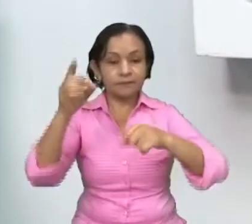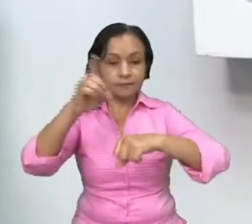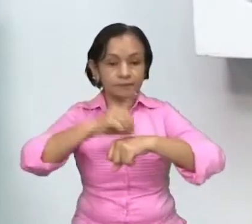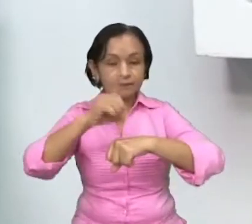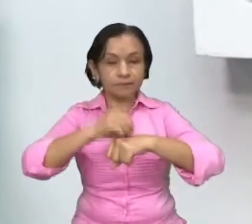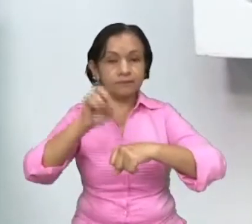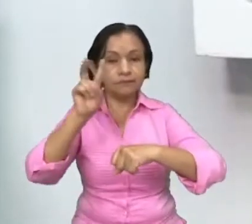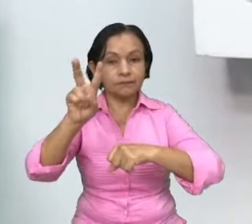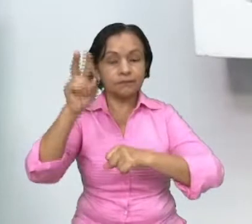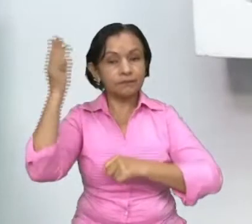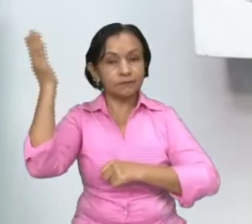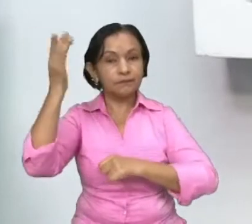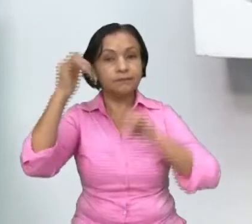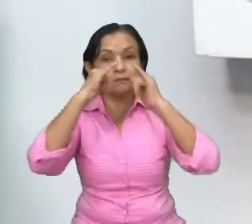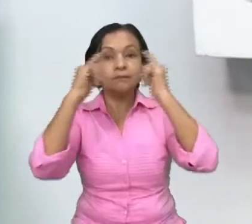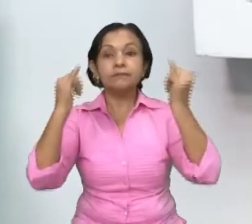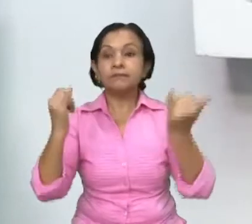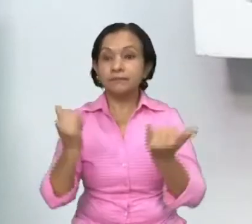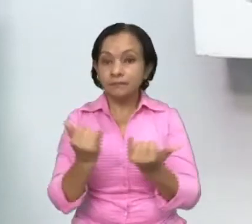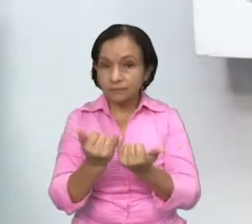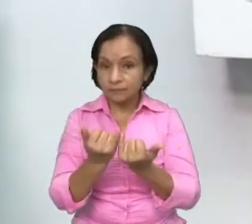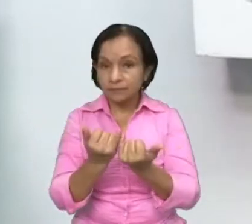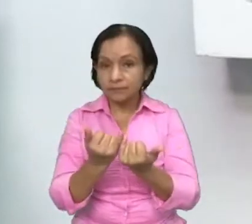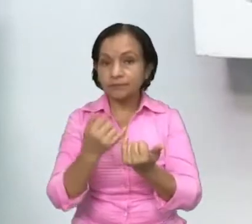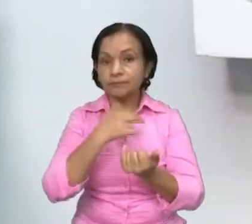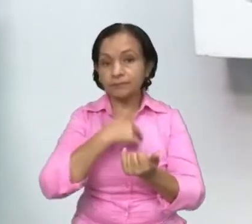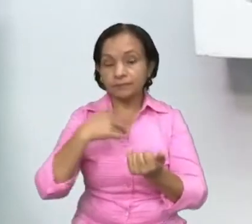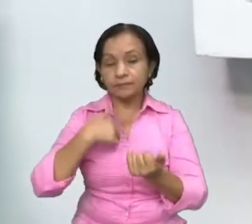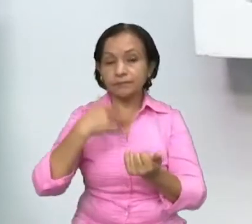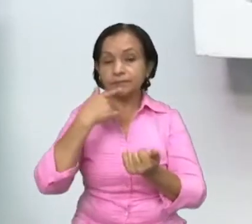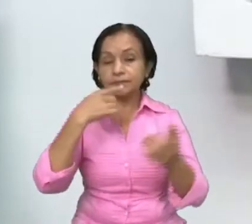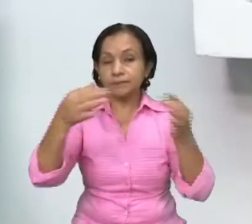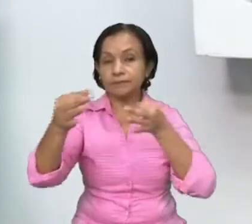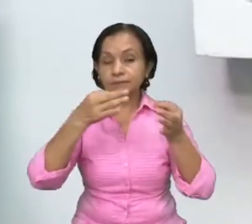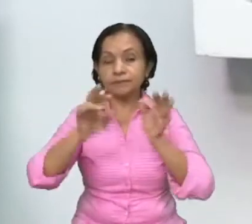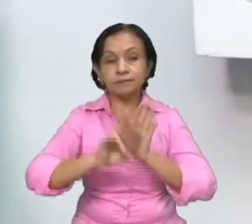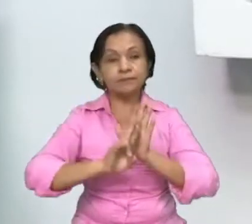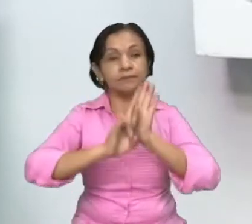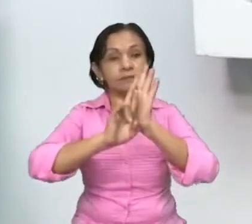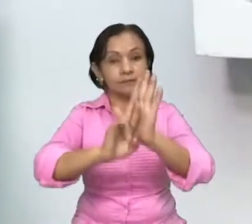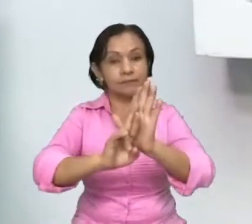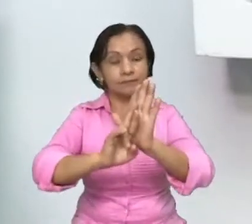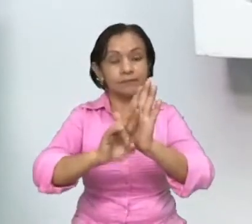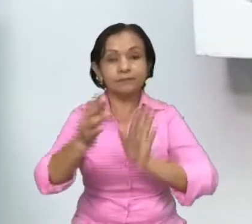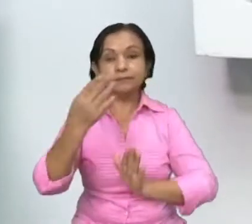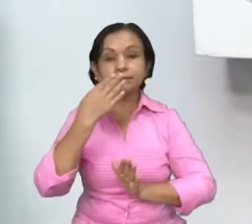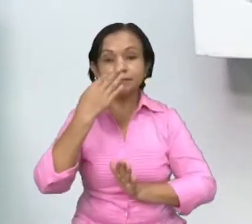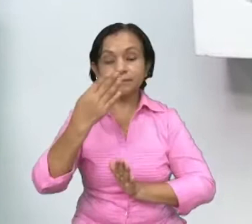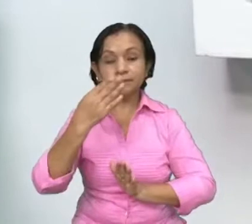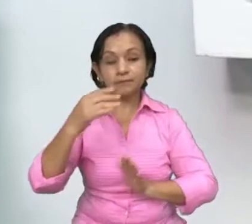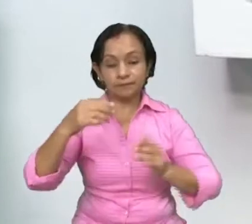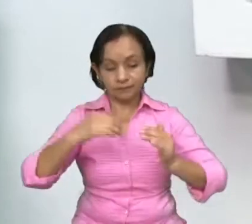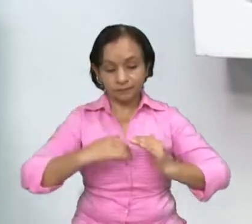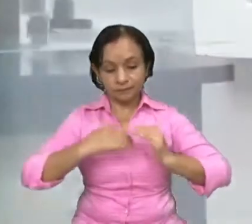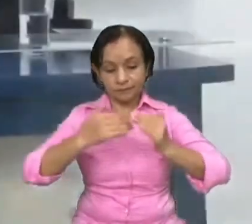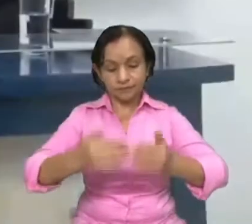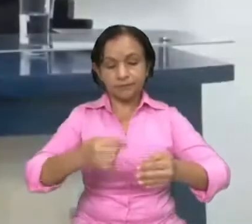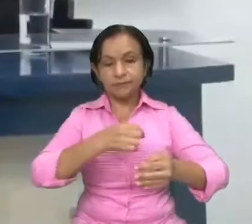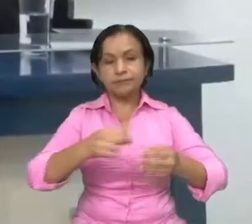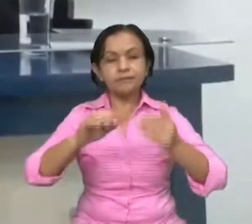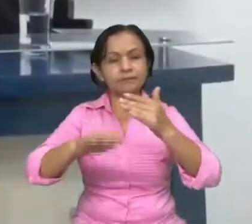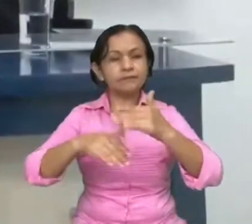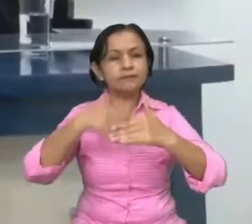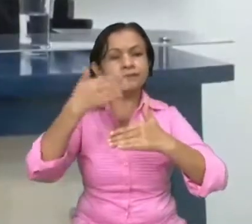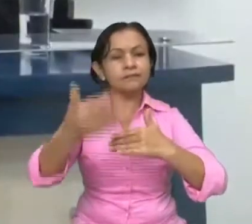ya tiene 2 presentaciones internacionales donde está destacando estos resultados y estos éxitos de las cirugías. Doctor, ¿qué